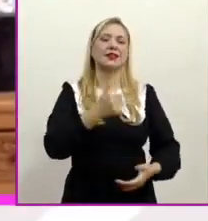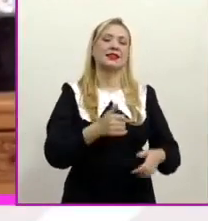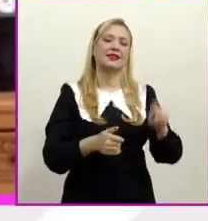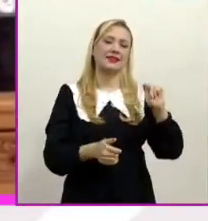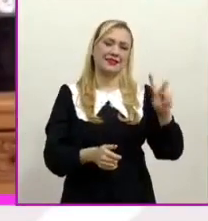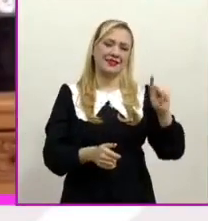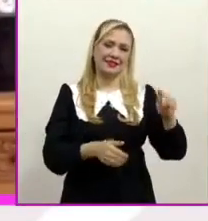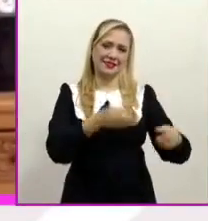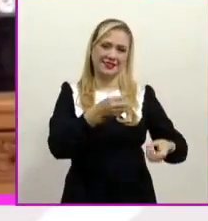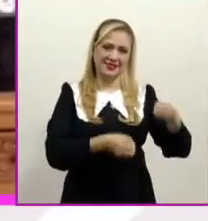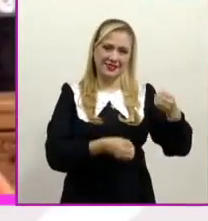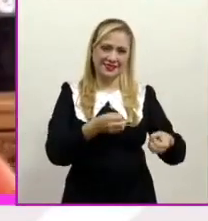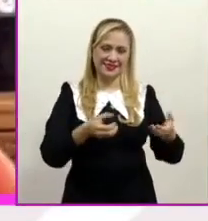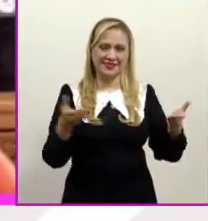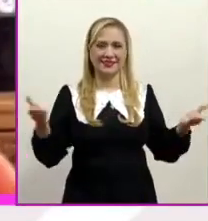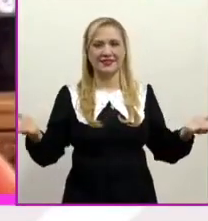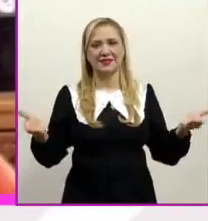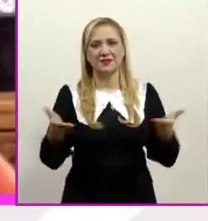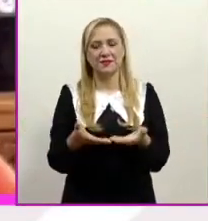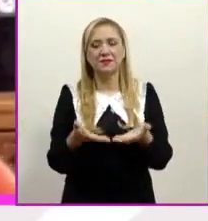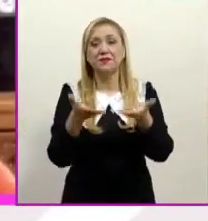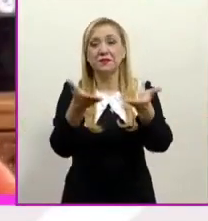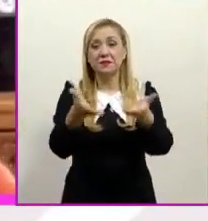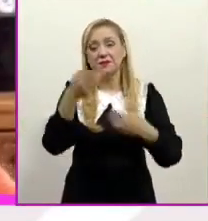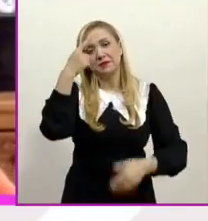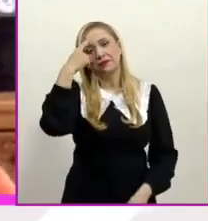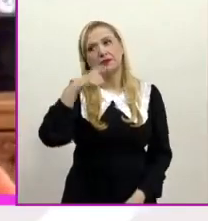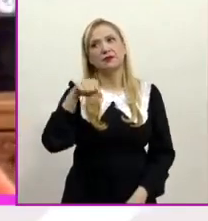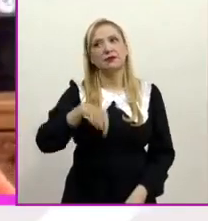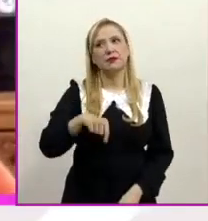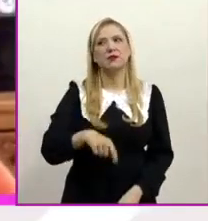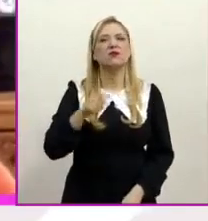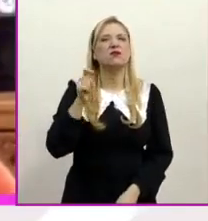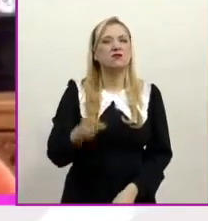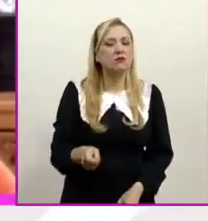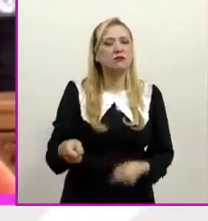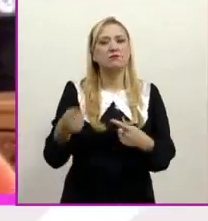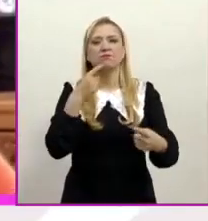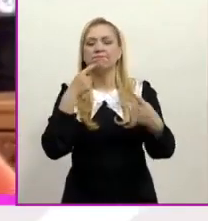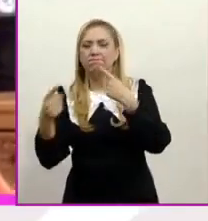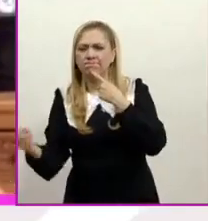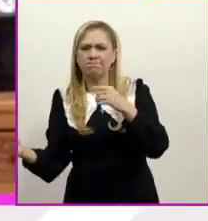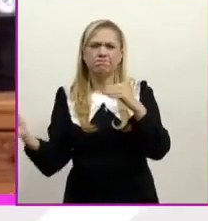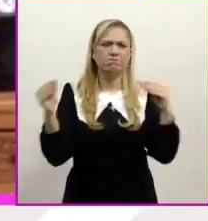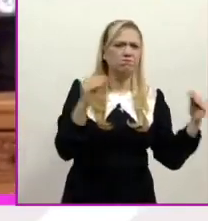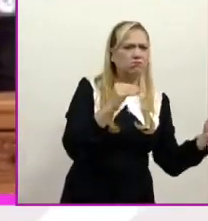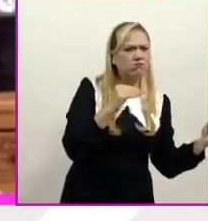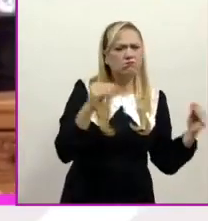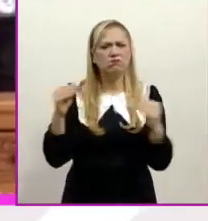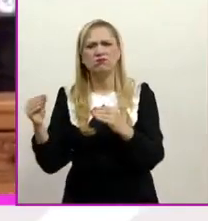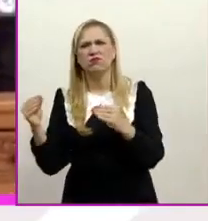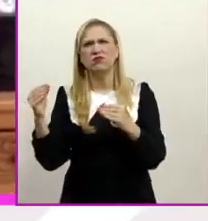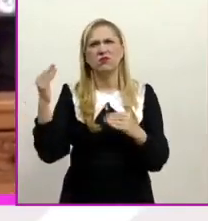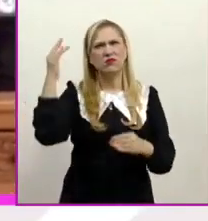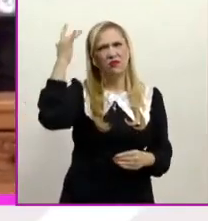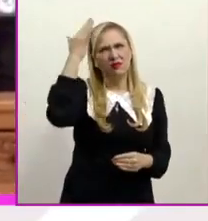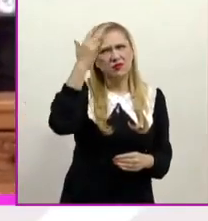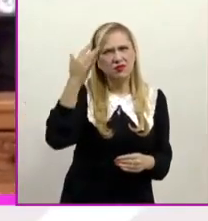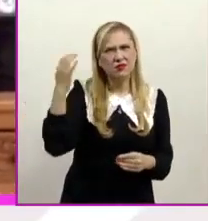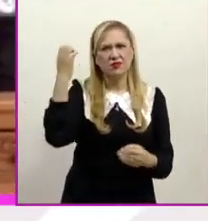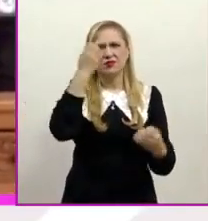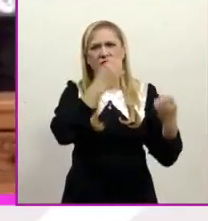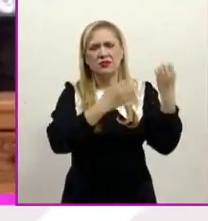la Ciudad de México, el COPRED. Espacio Diverso, como saben, pues es un espacio para debatir, reflexionar, analizar temas relacionados con el